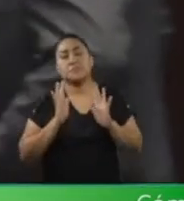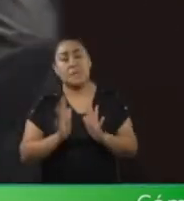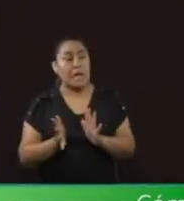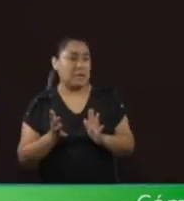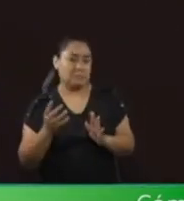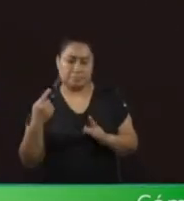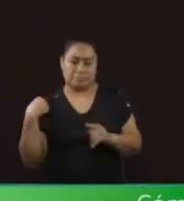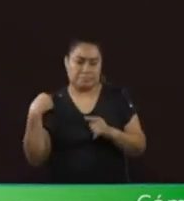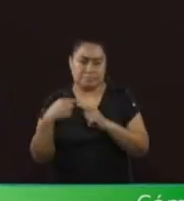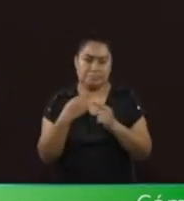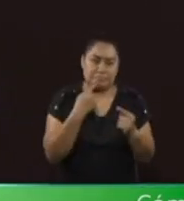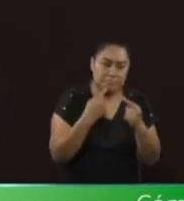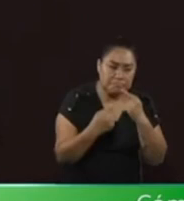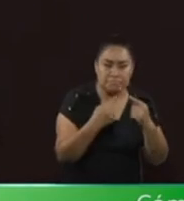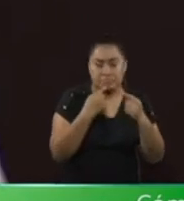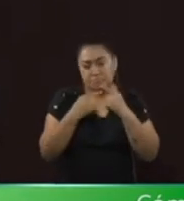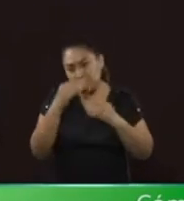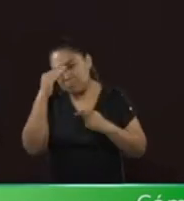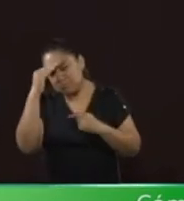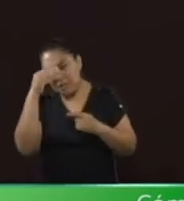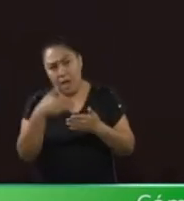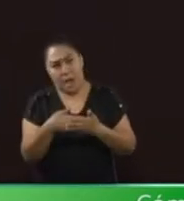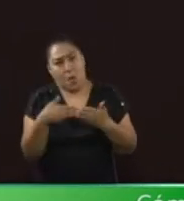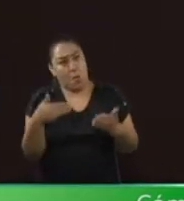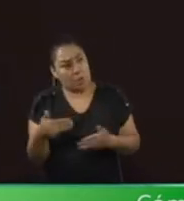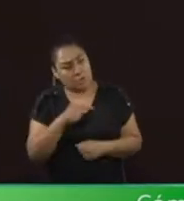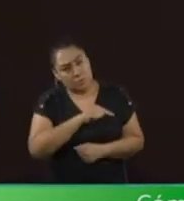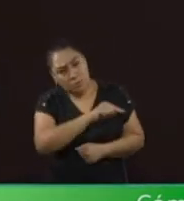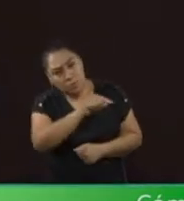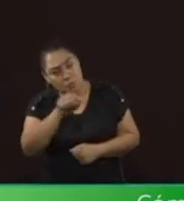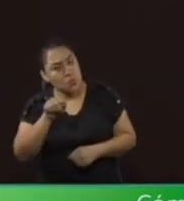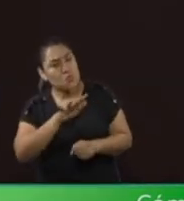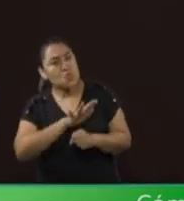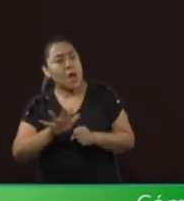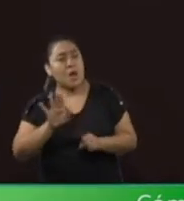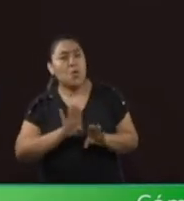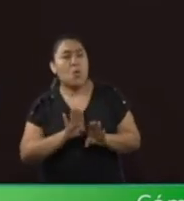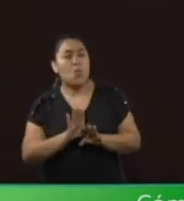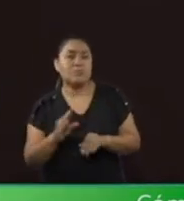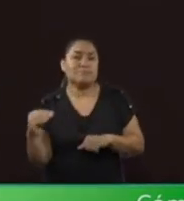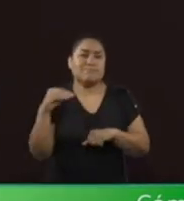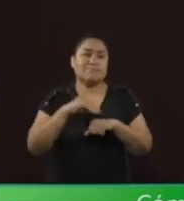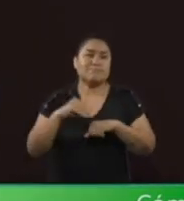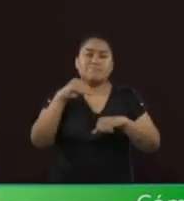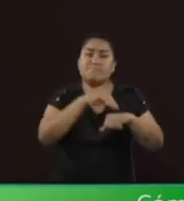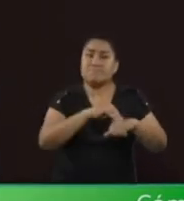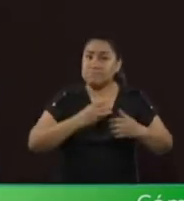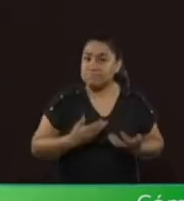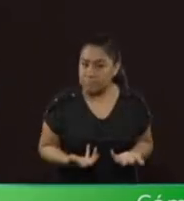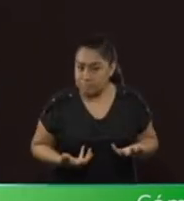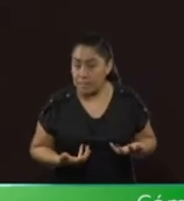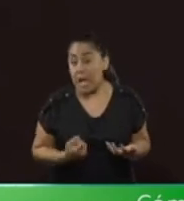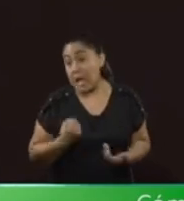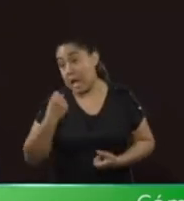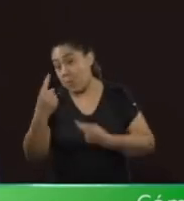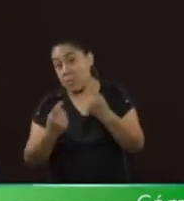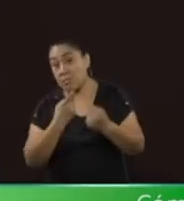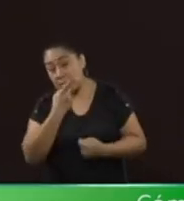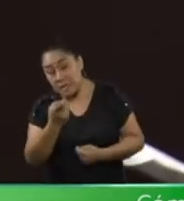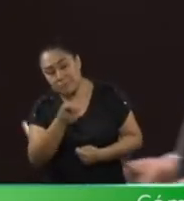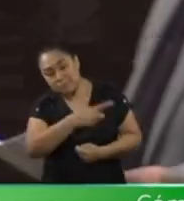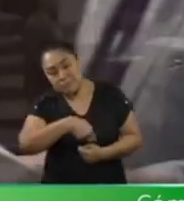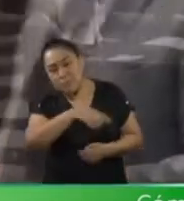los últimos días qué tipo de régimen están todos ustedes hoy, el oficialismo, construyendo. Algunas voces dicen que